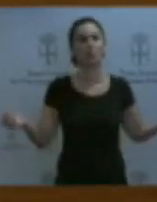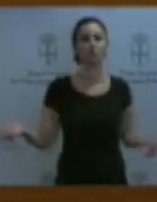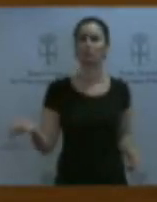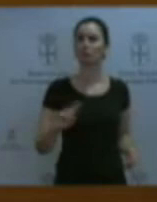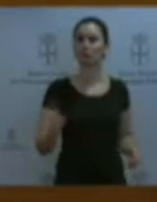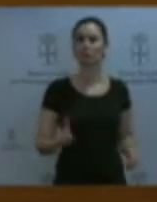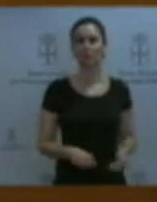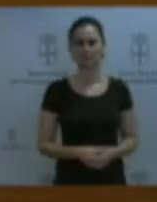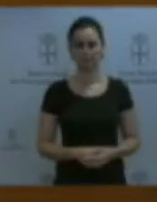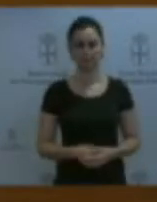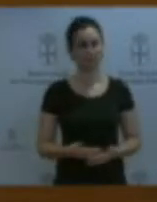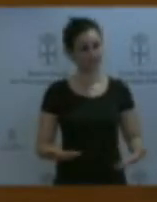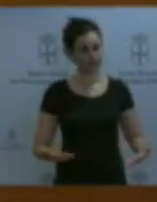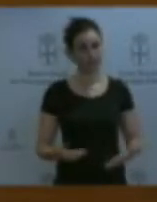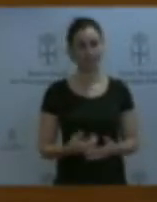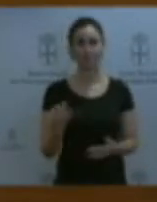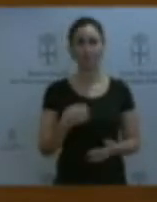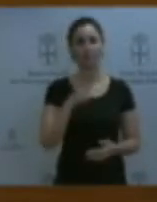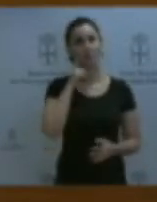a situaciones similares en Poncebos